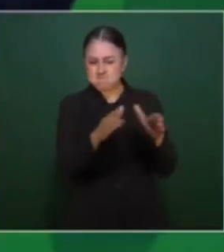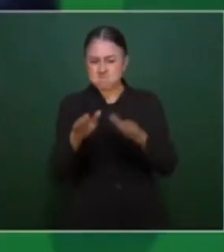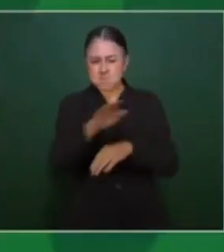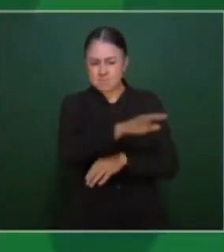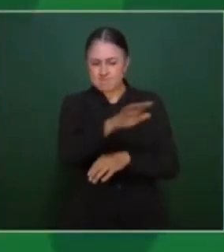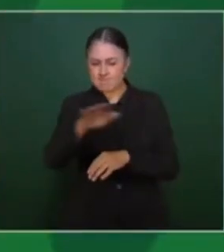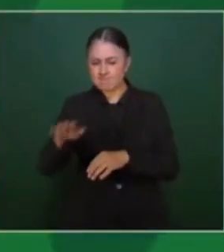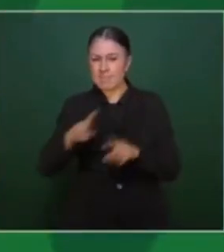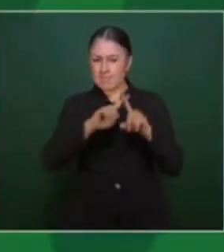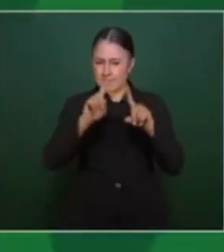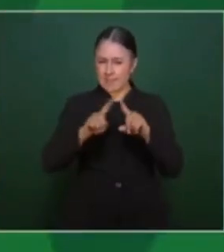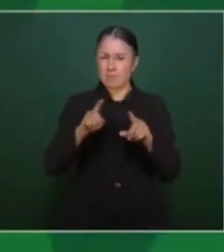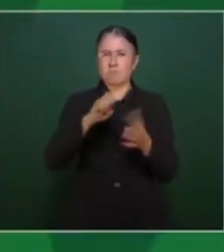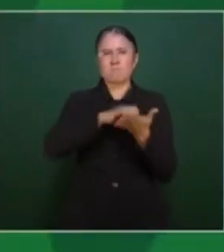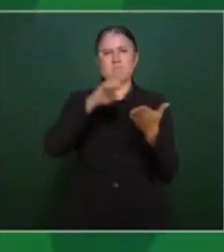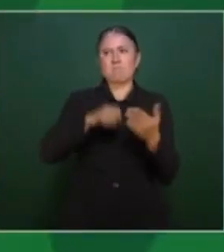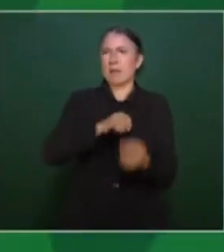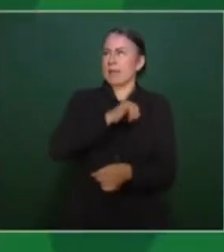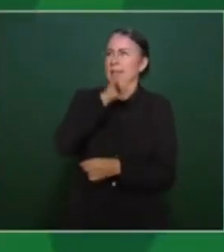a la Yesca,